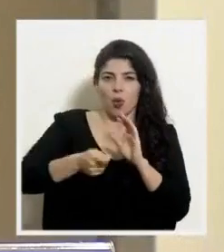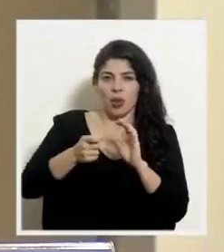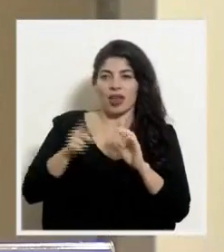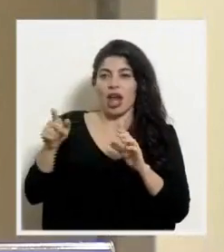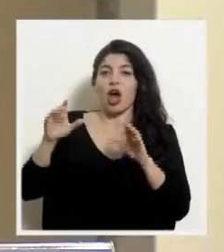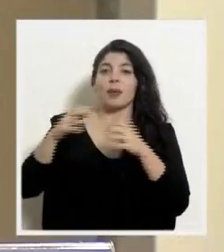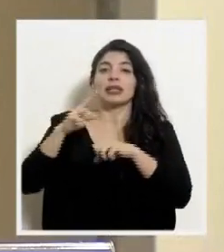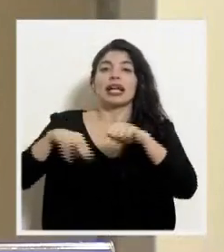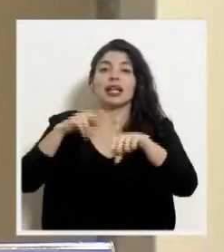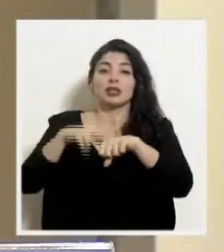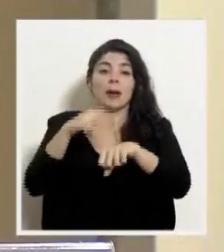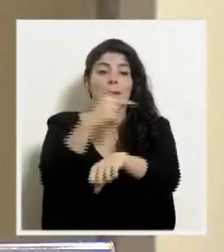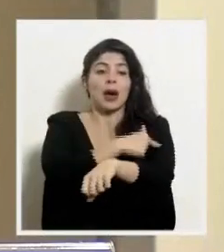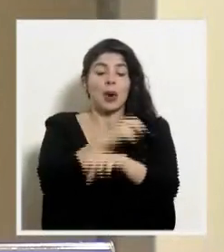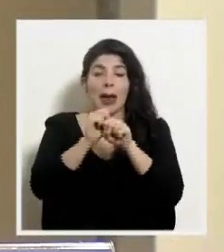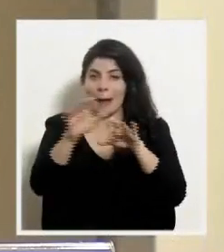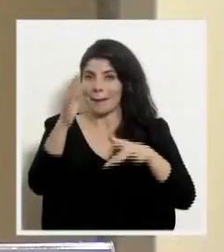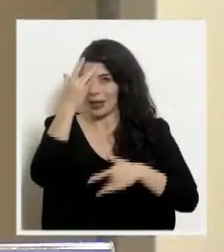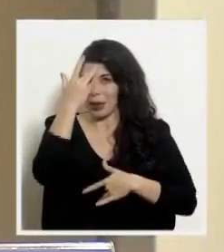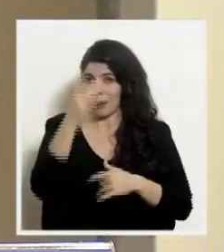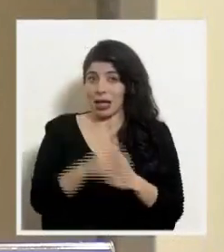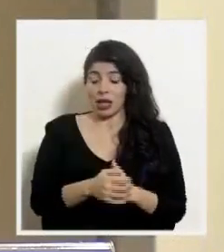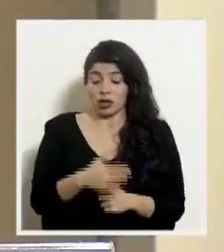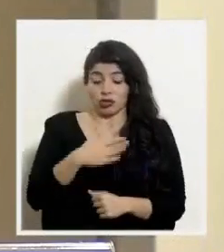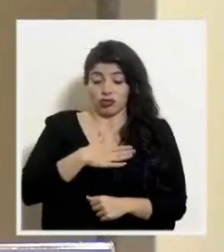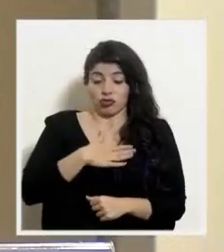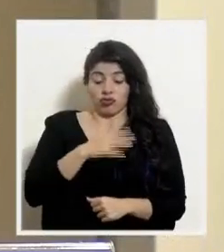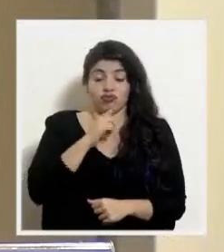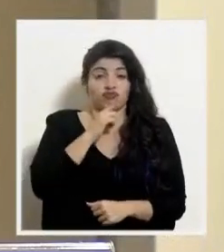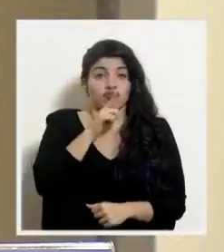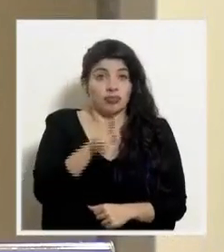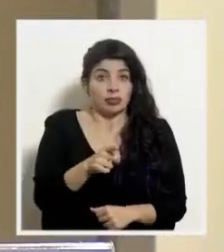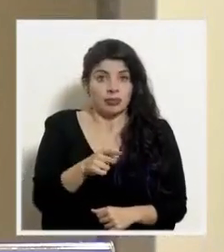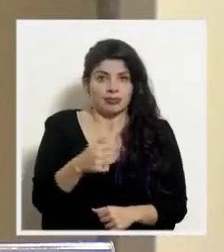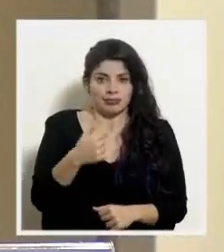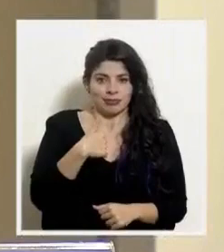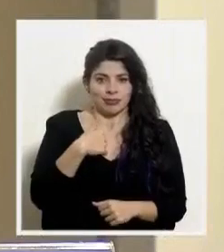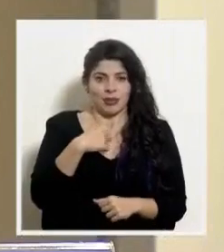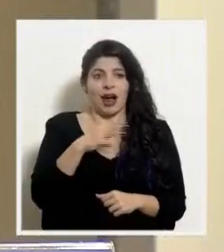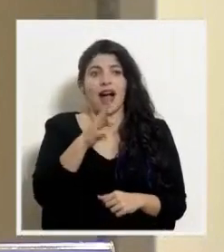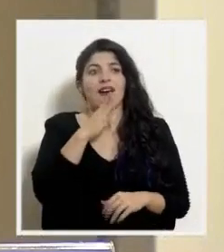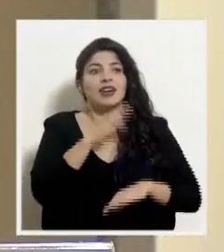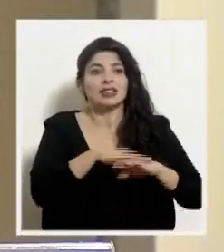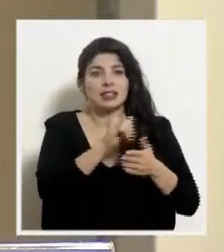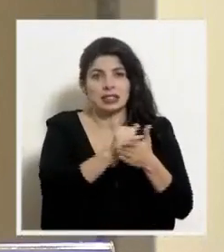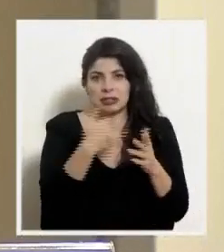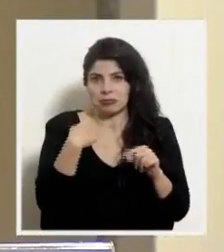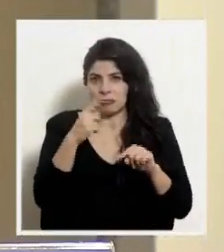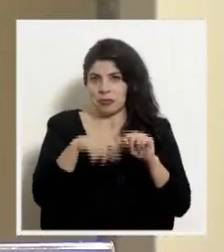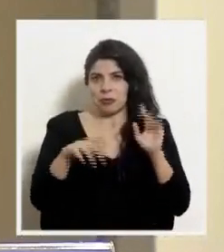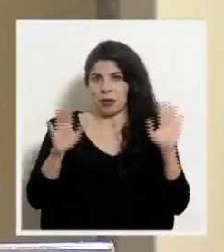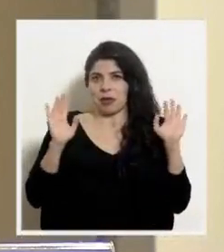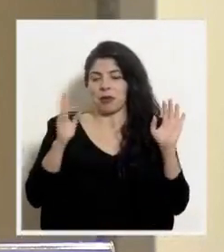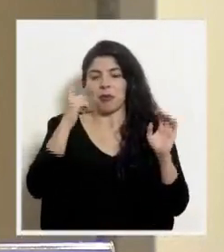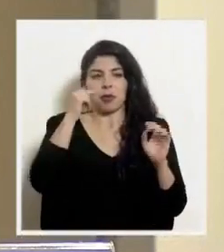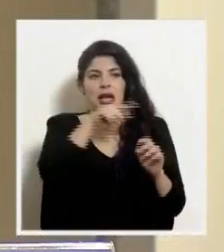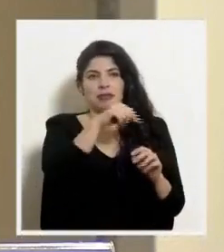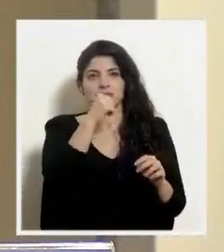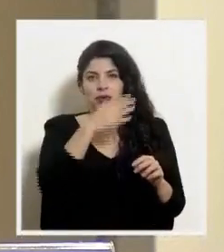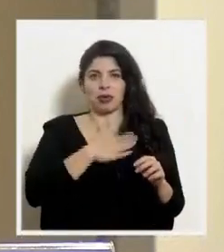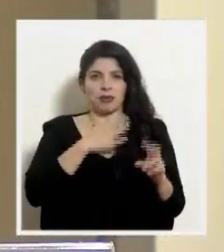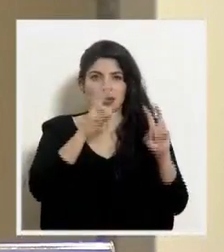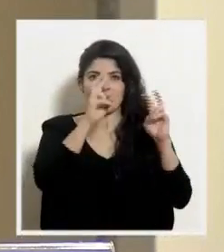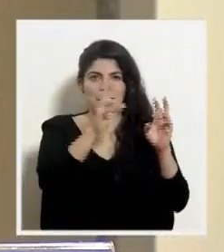de Vacunación y Epidemiología. Yo realmente no estoy facultado para referirme a eso por un tema de competencias